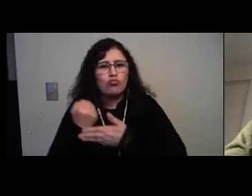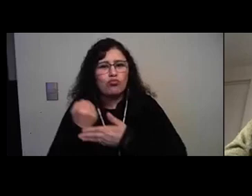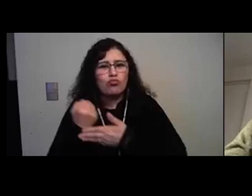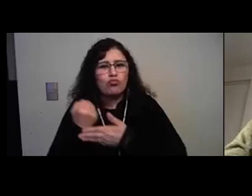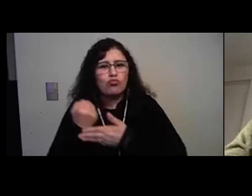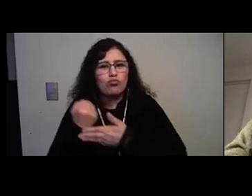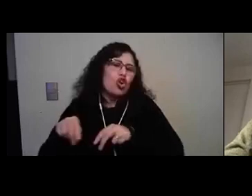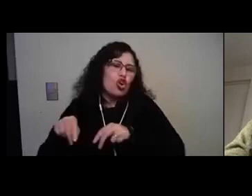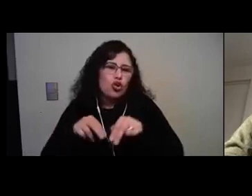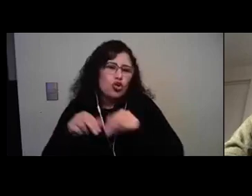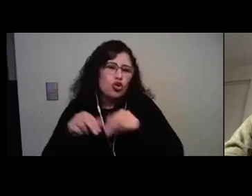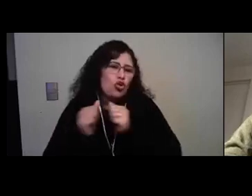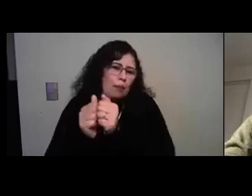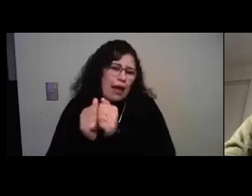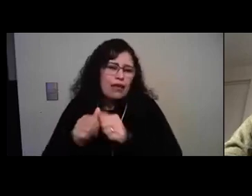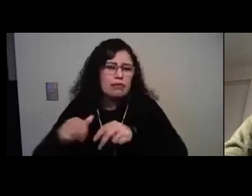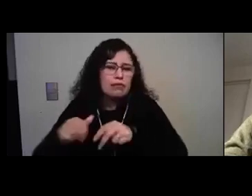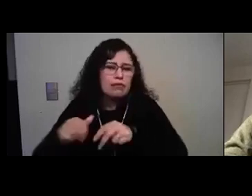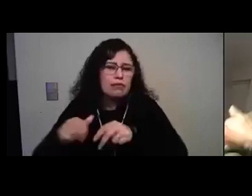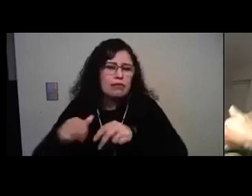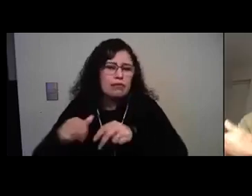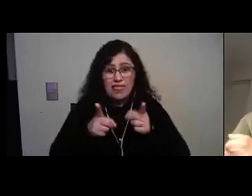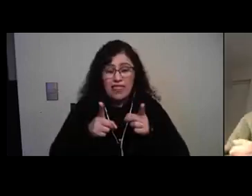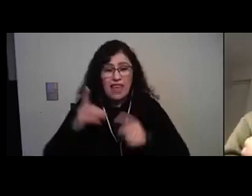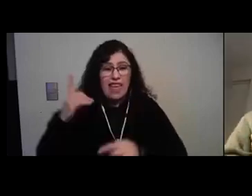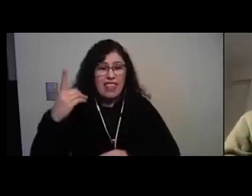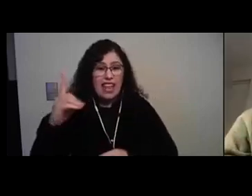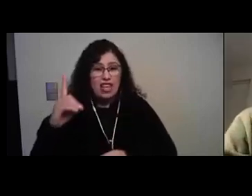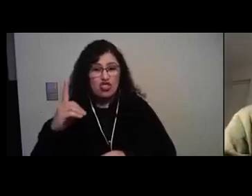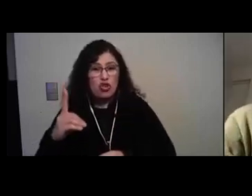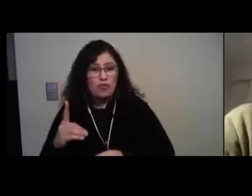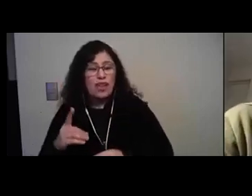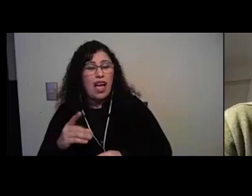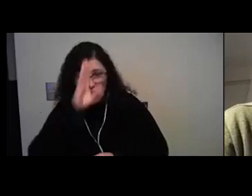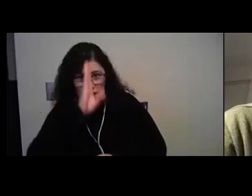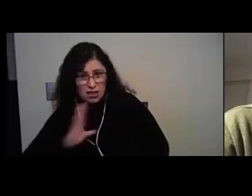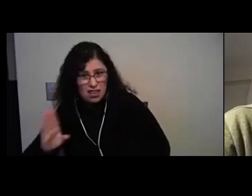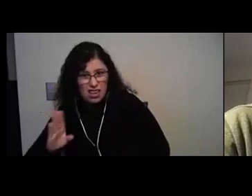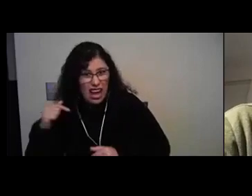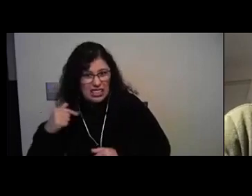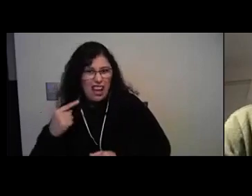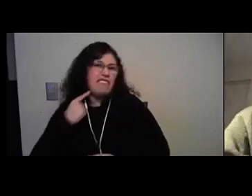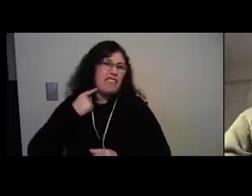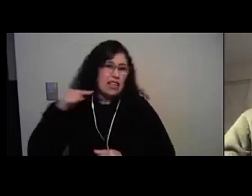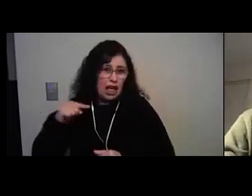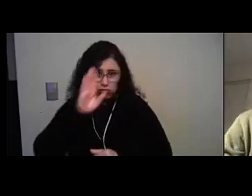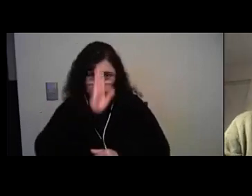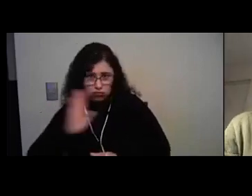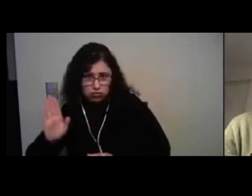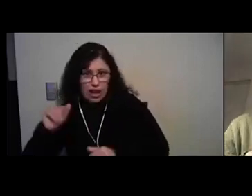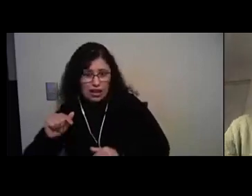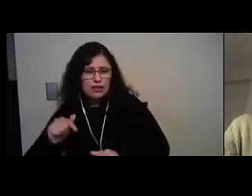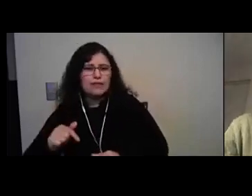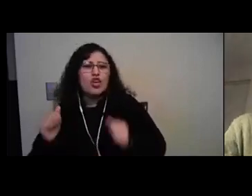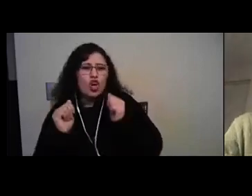hacer es primero ganarse el costado derecho del paciente al lado afectado siempre, ¿ya? Porque el paciente no